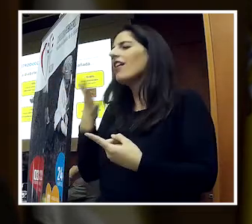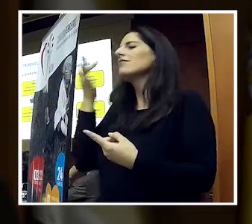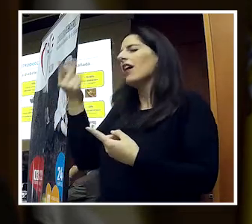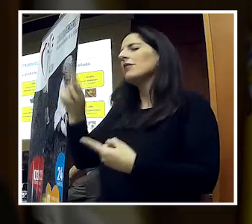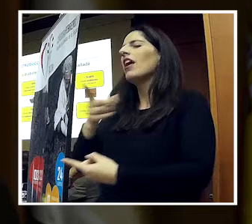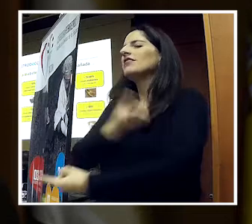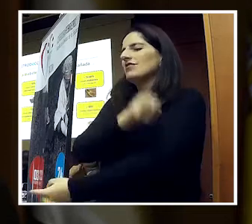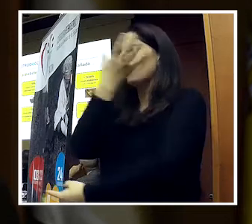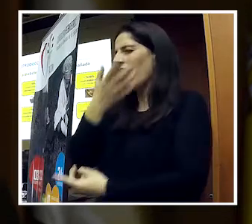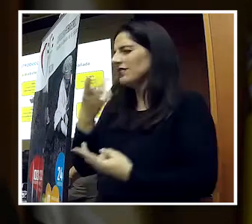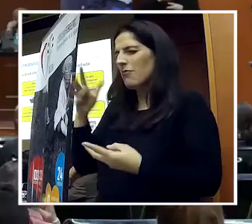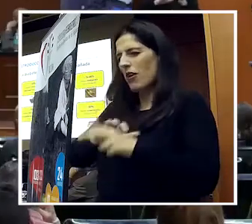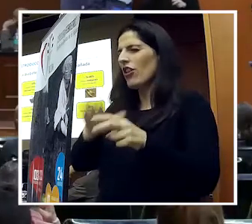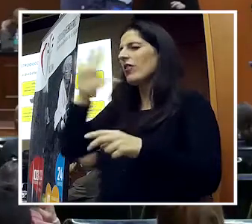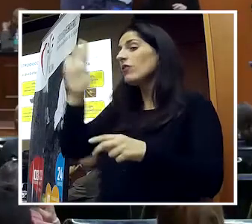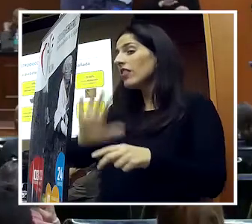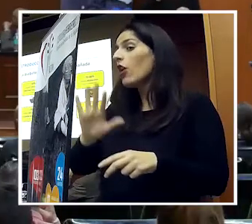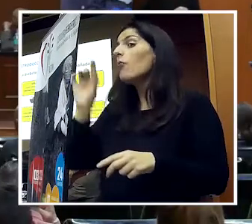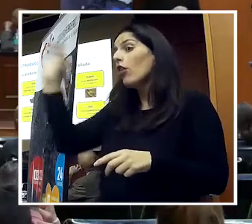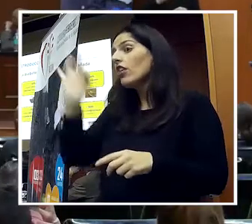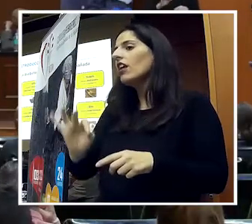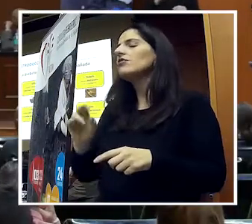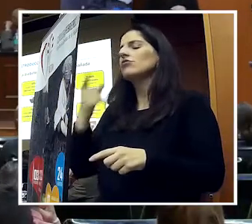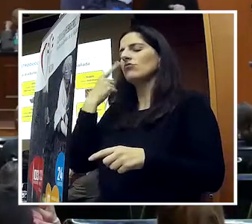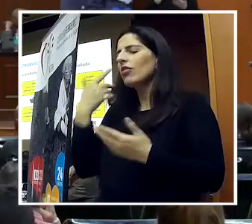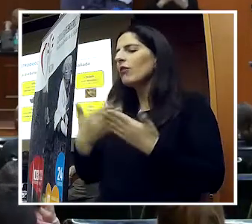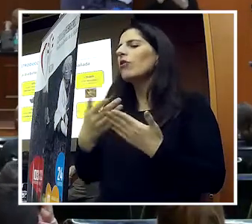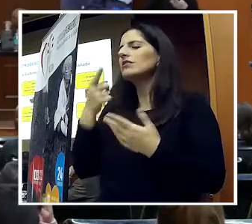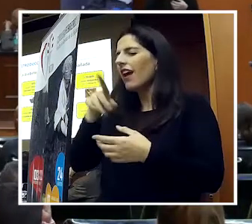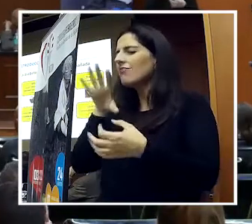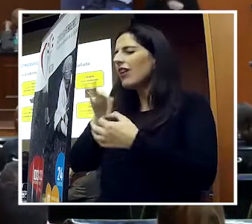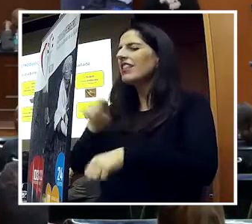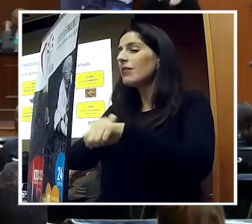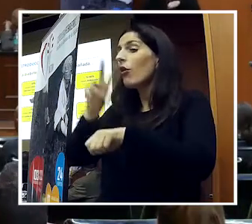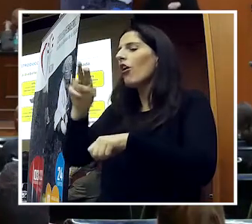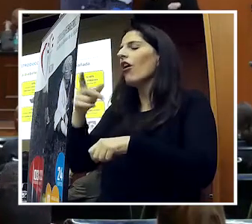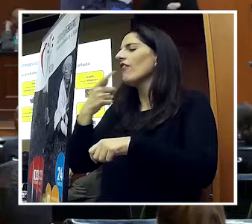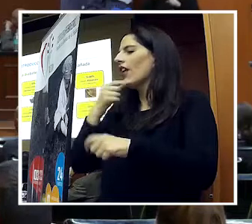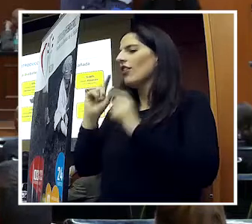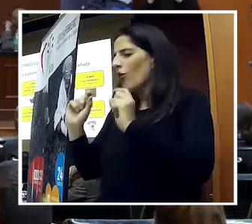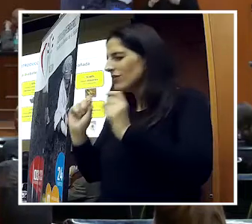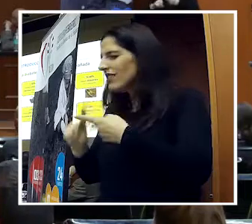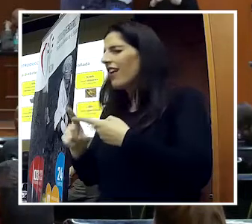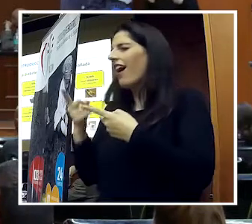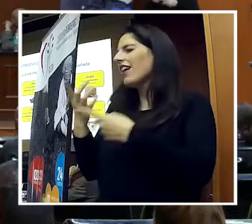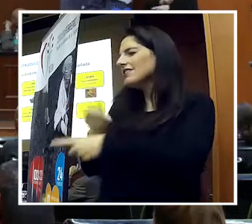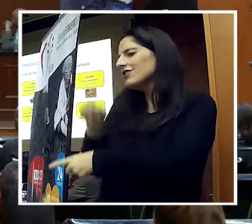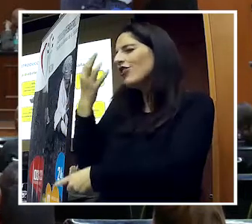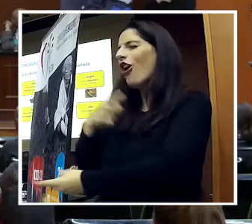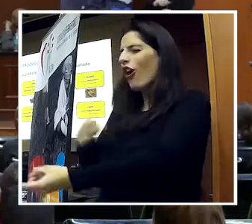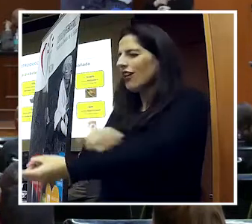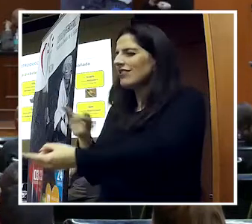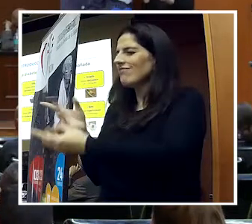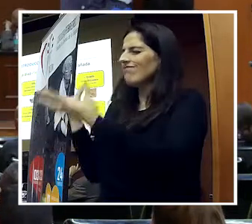Y entre el 55 y 85%, según qué técnica utilicemos para medir la obesidad, además de diabetes tipo 2, colesterol e